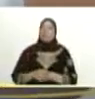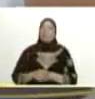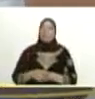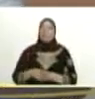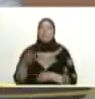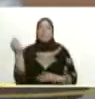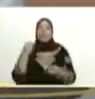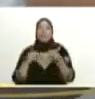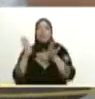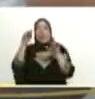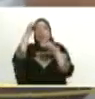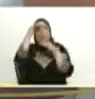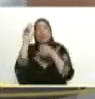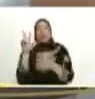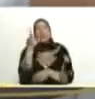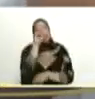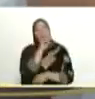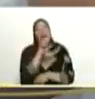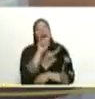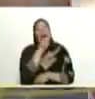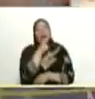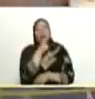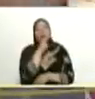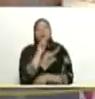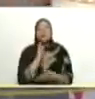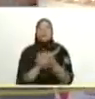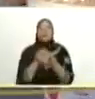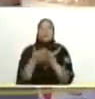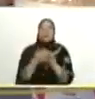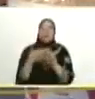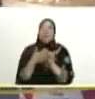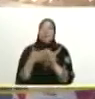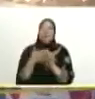madre, la tercera edad. Y aquí en esta base de misiones